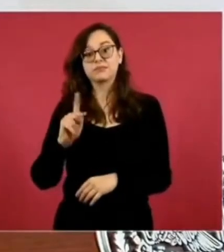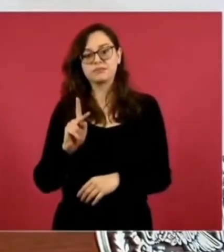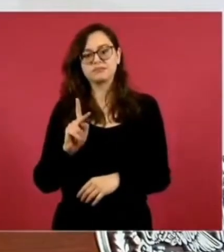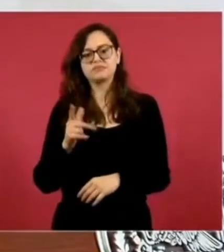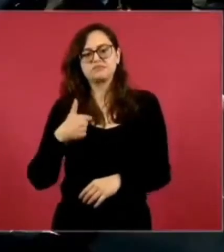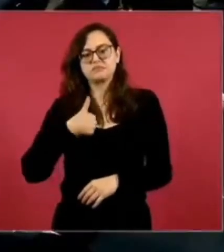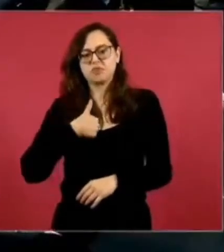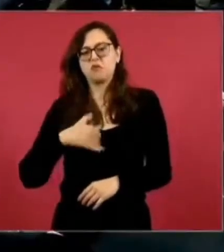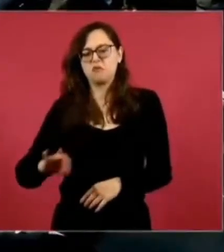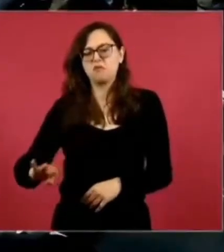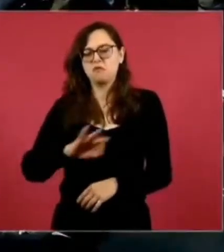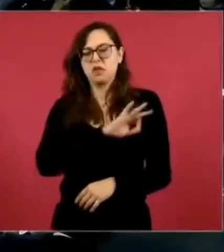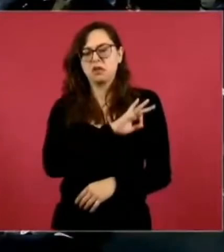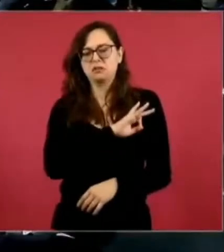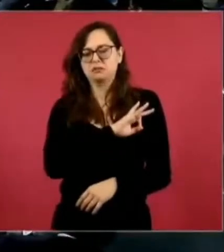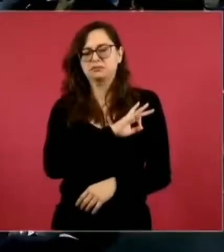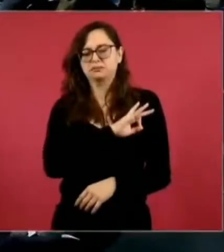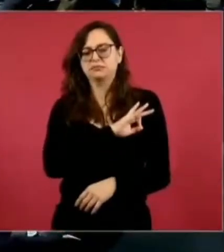la fe,